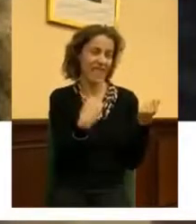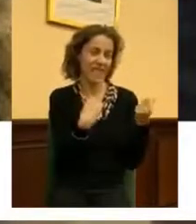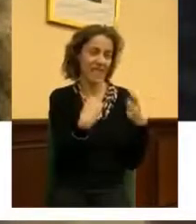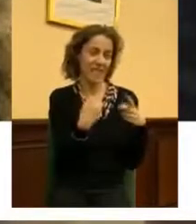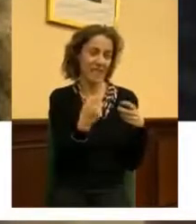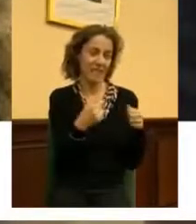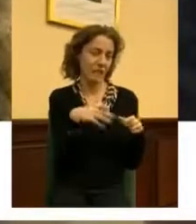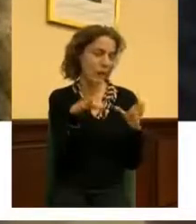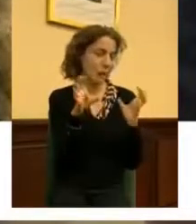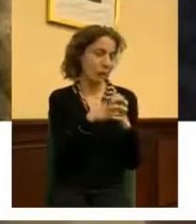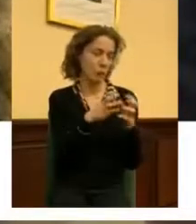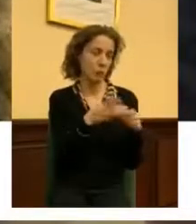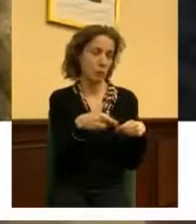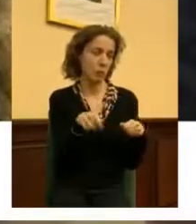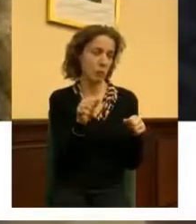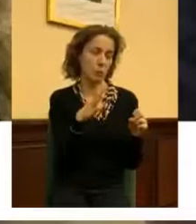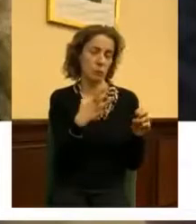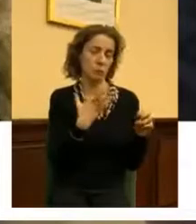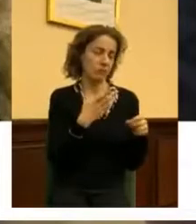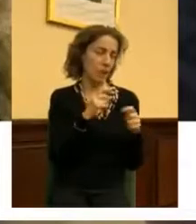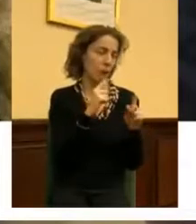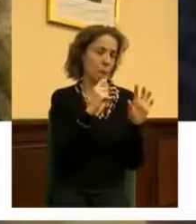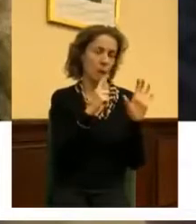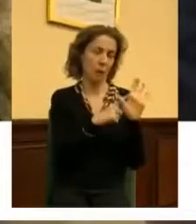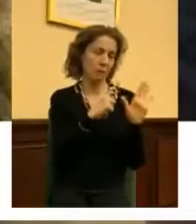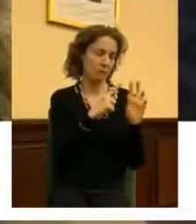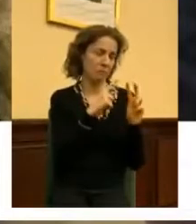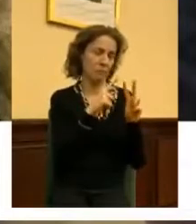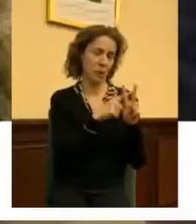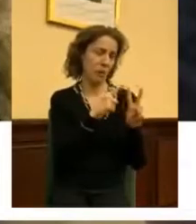al grupo municipal de Vox.